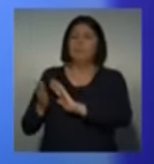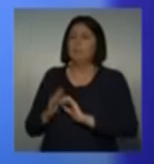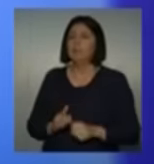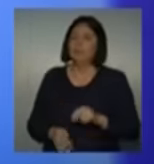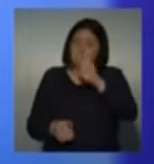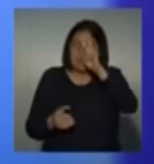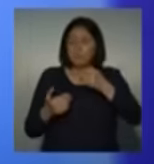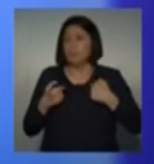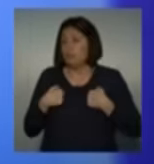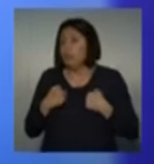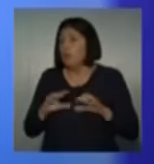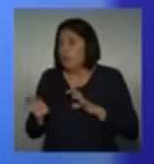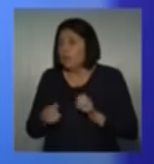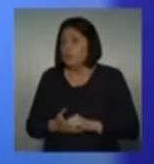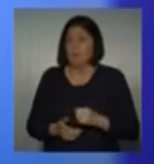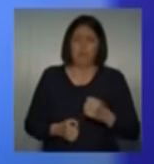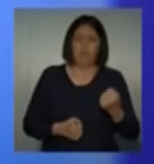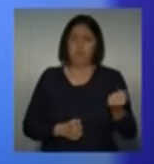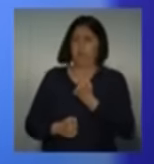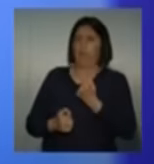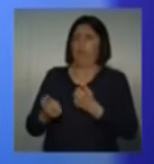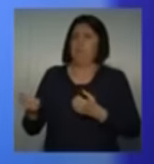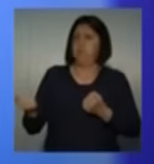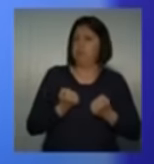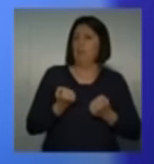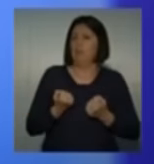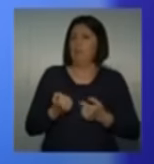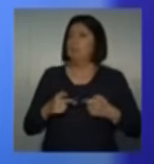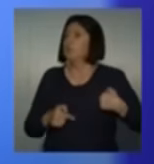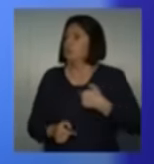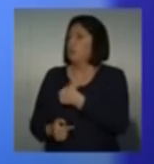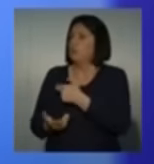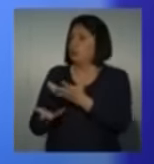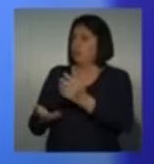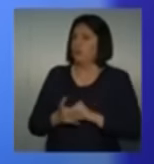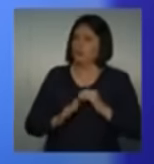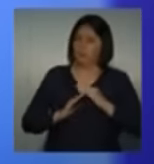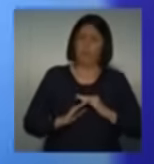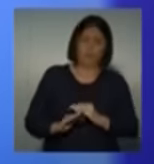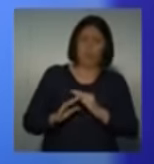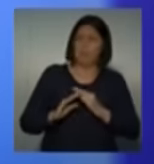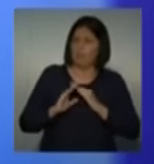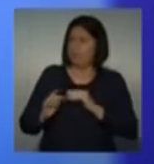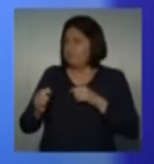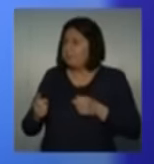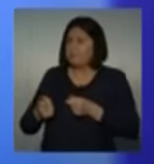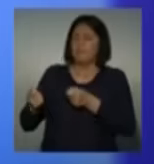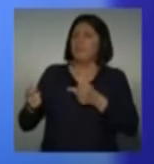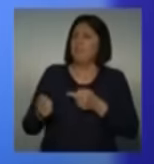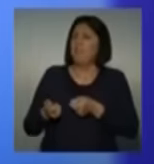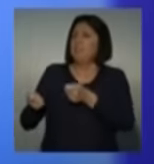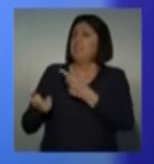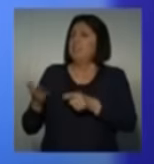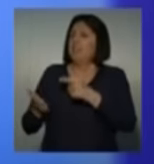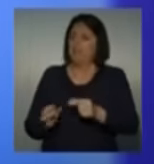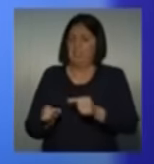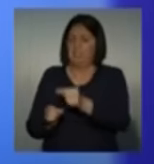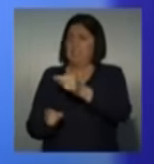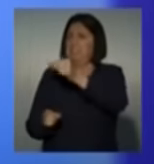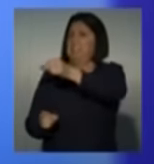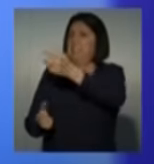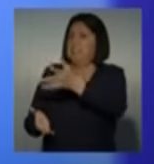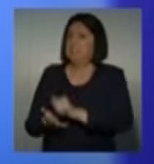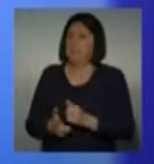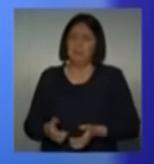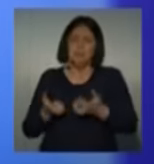hecho. Pero si nos han atacado es porque nos hemos enfrentado a grandes intereses. Los intereses del gas, en donde el